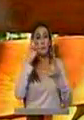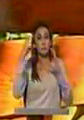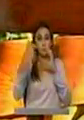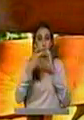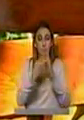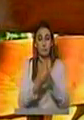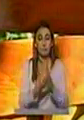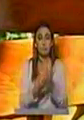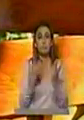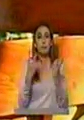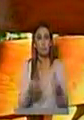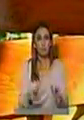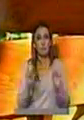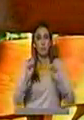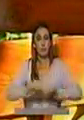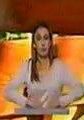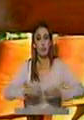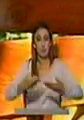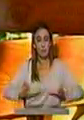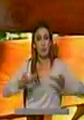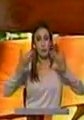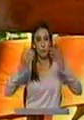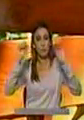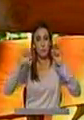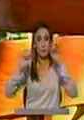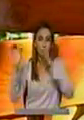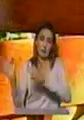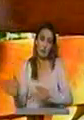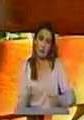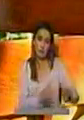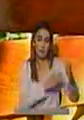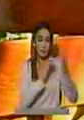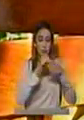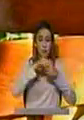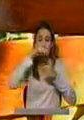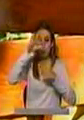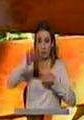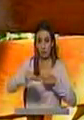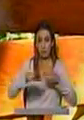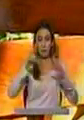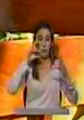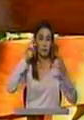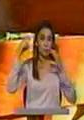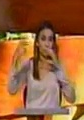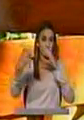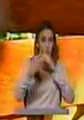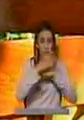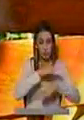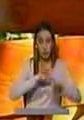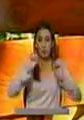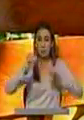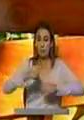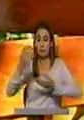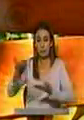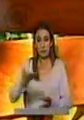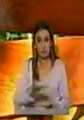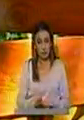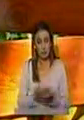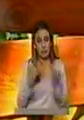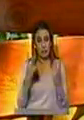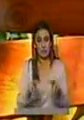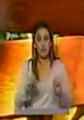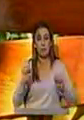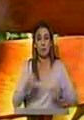internacionales y lógicamente también ecuatorianos puedan conocer el exterior y turistas internacionales lleguen a nuestro país a